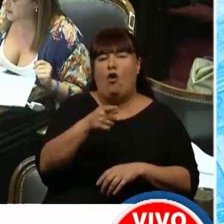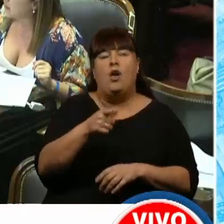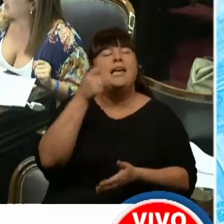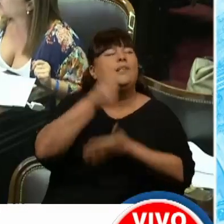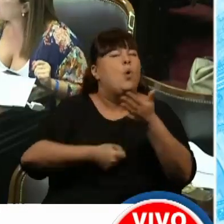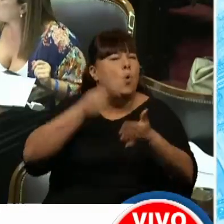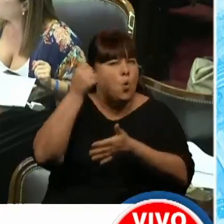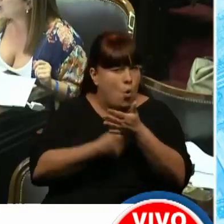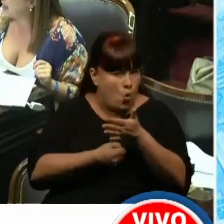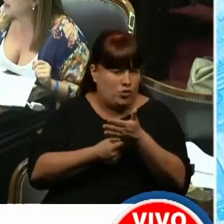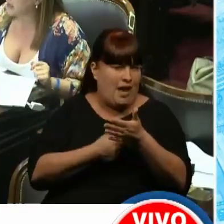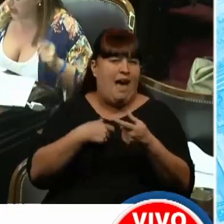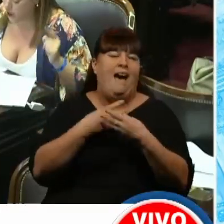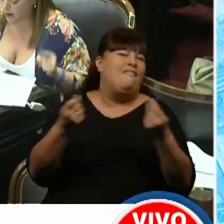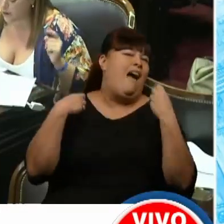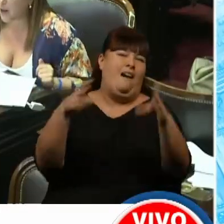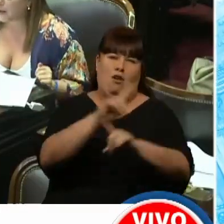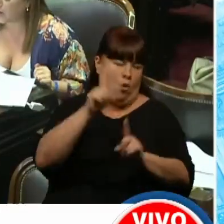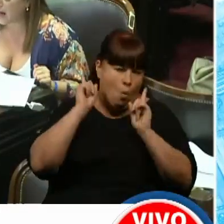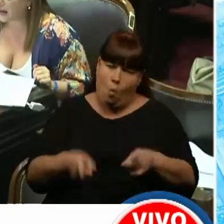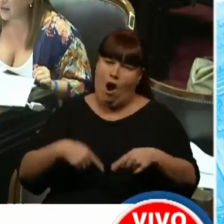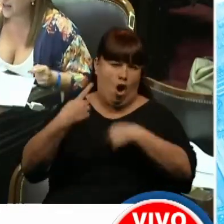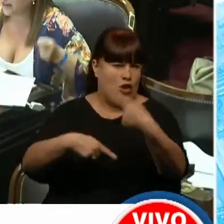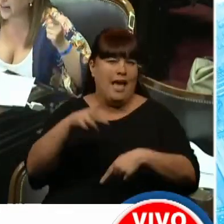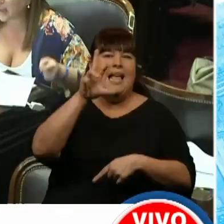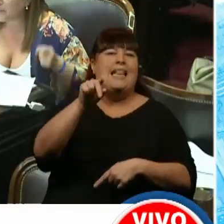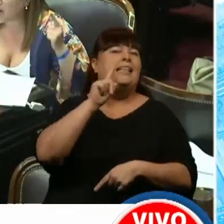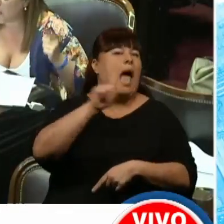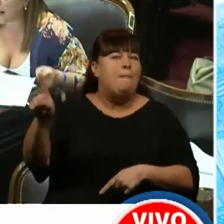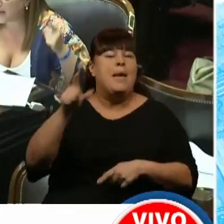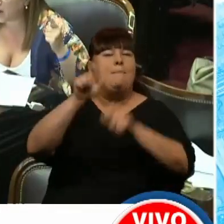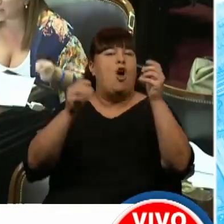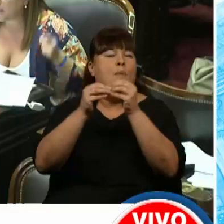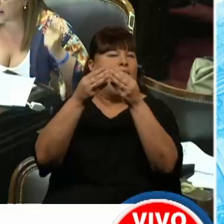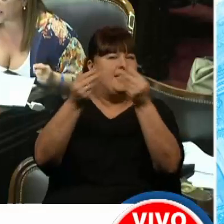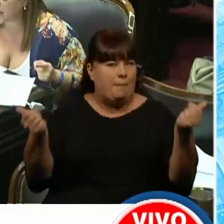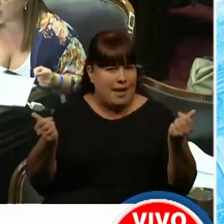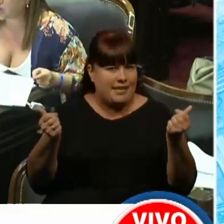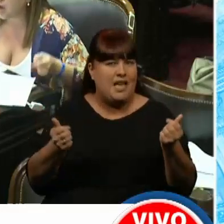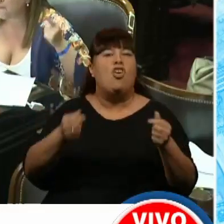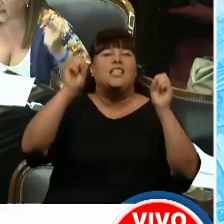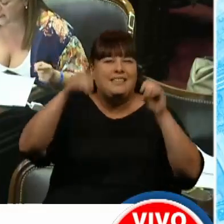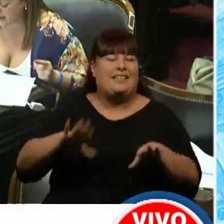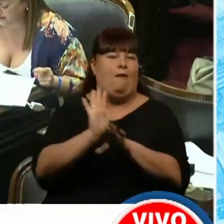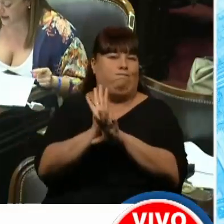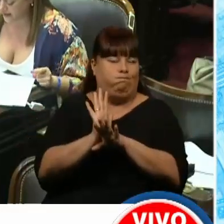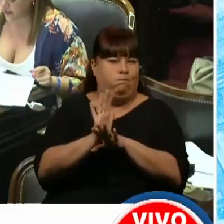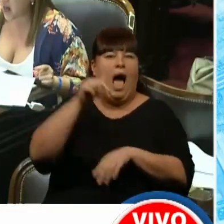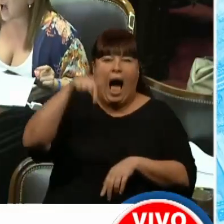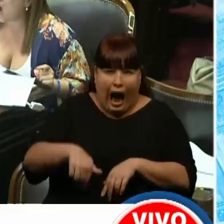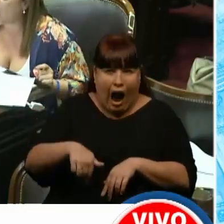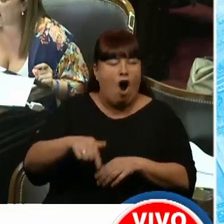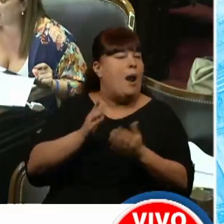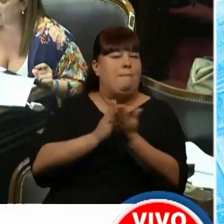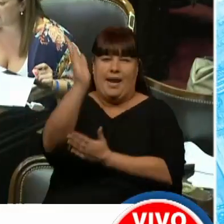una lucha que no vamos a abandonar. 30.000 compañeros desaparecidos presentes,